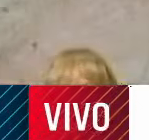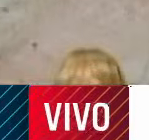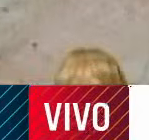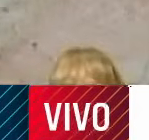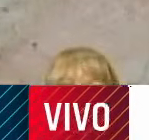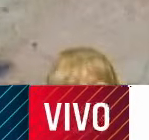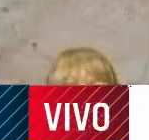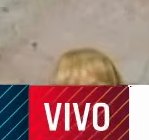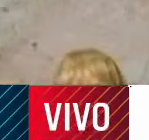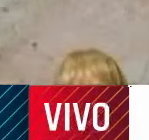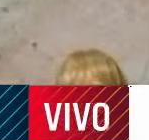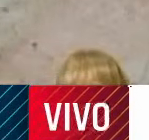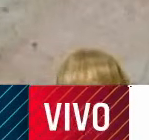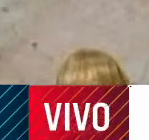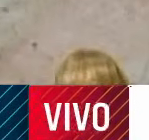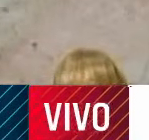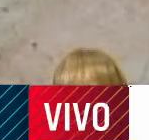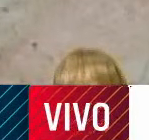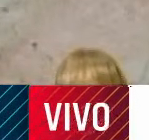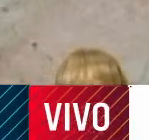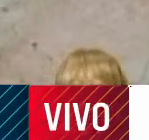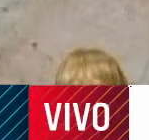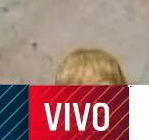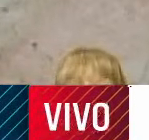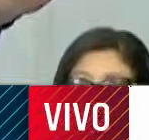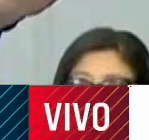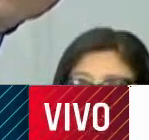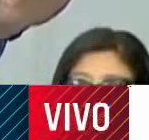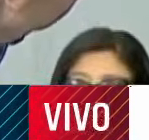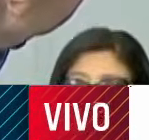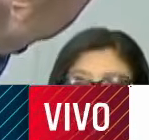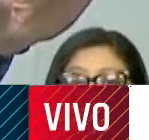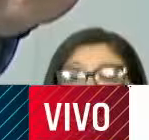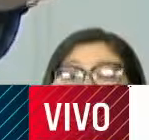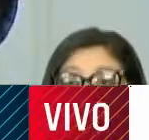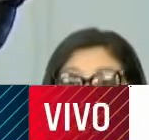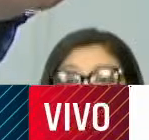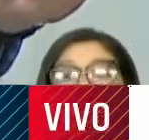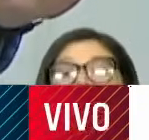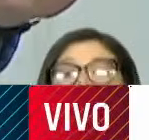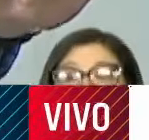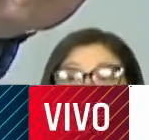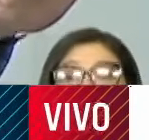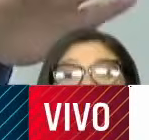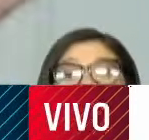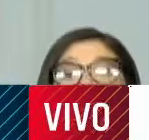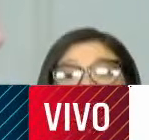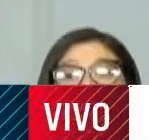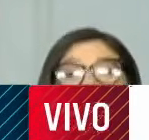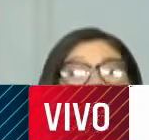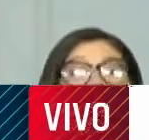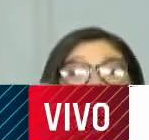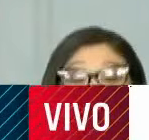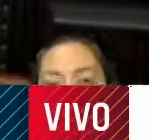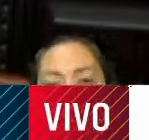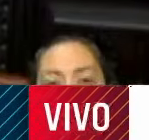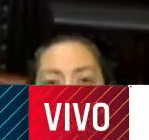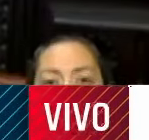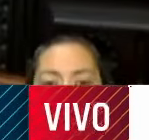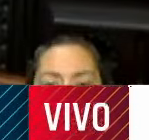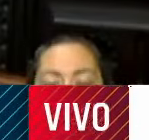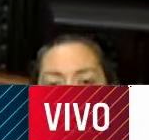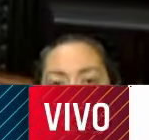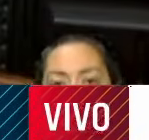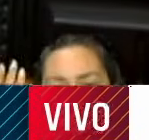con 129, pero después cuando empezás a votar título, por ahí una de esas se te escapan varios y que se te